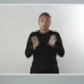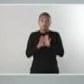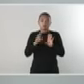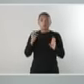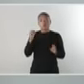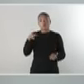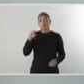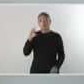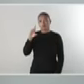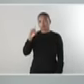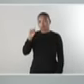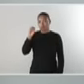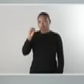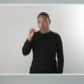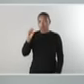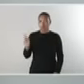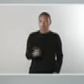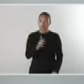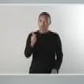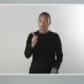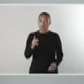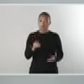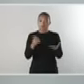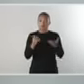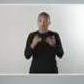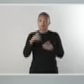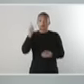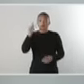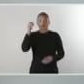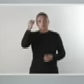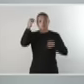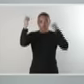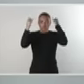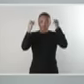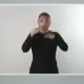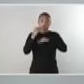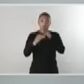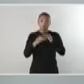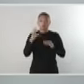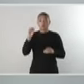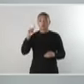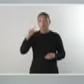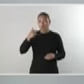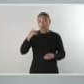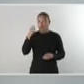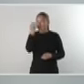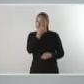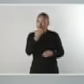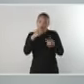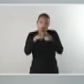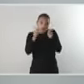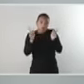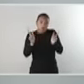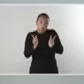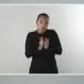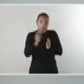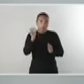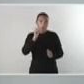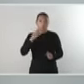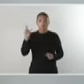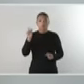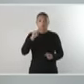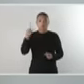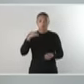público se solicitarán propuestas a los colegios y agrupaciones de profesionales a las instituciones